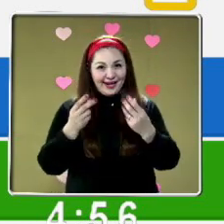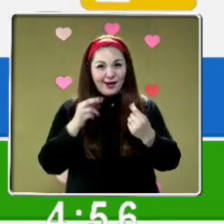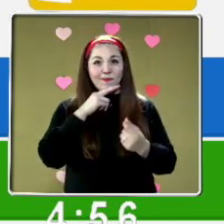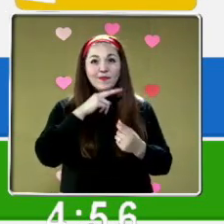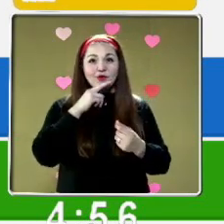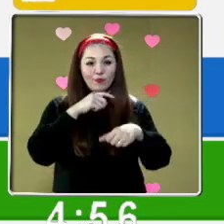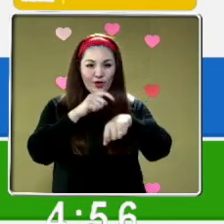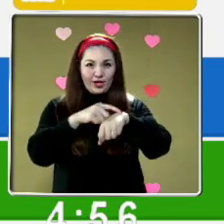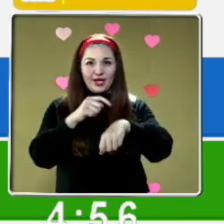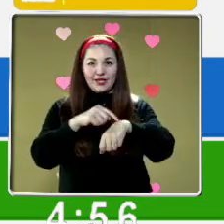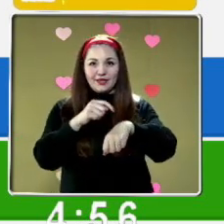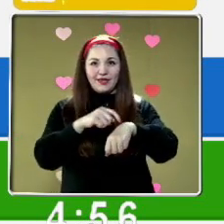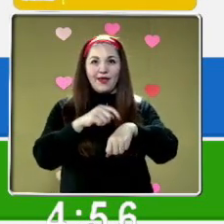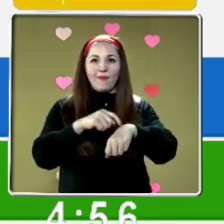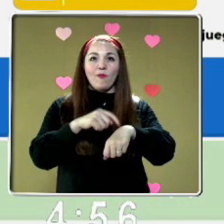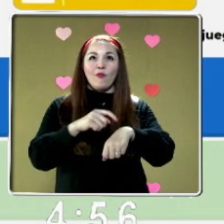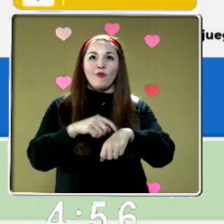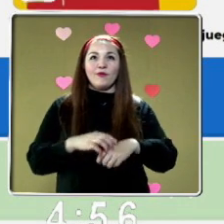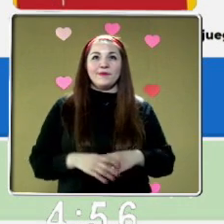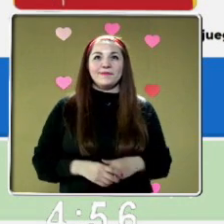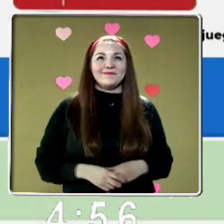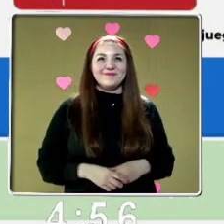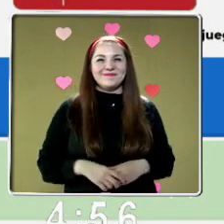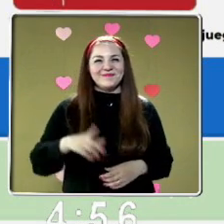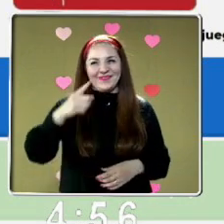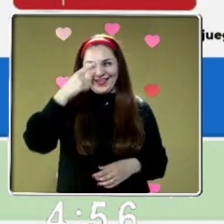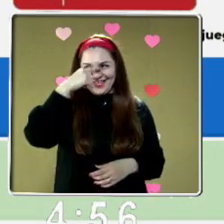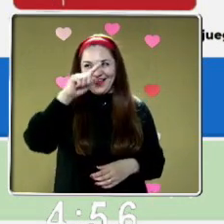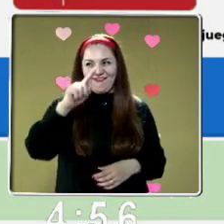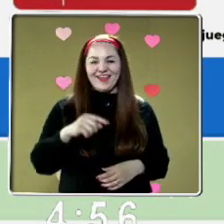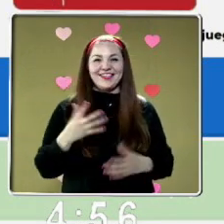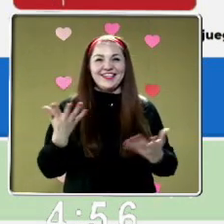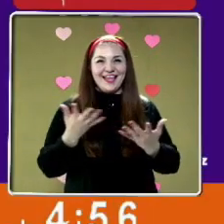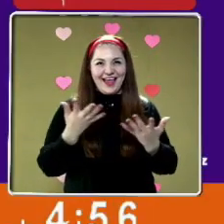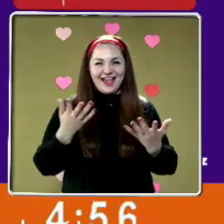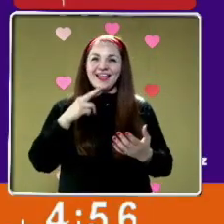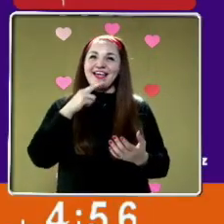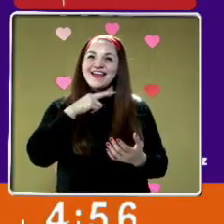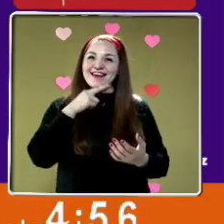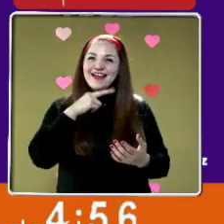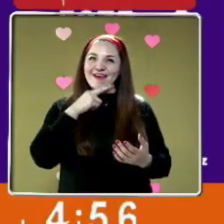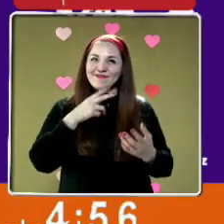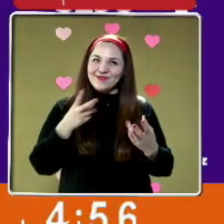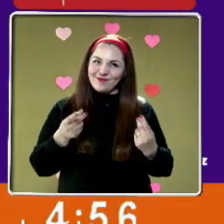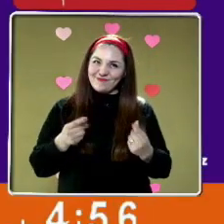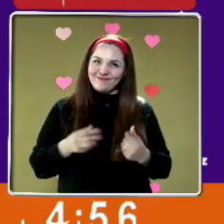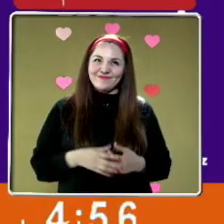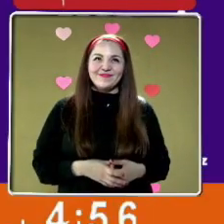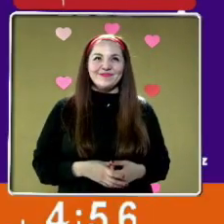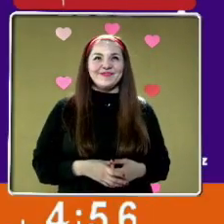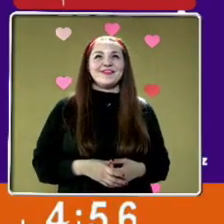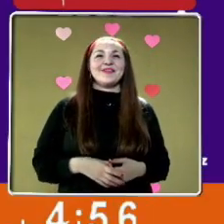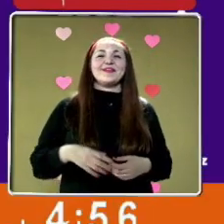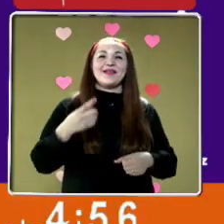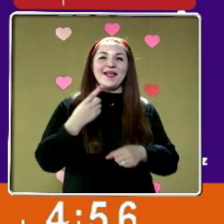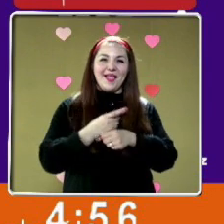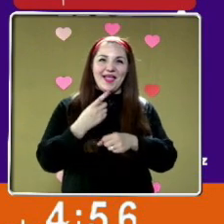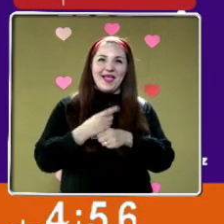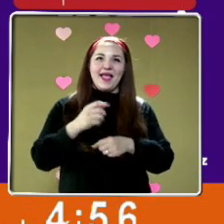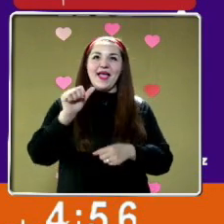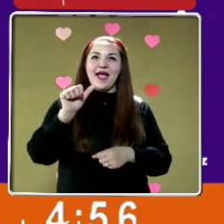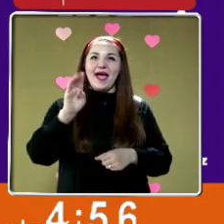porque estamos ahí como que acordando, porque sí, es fácil, maestra. Porque estamos en tele y hay que respetar tiempos. Ok, a ver, vamos a ver qué